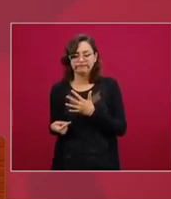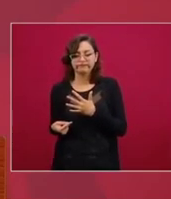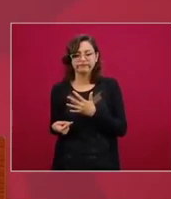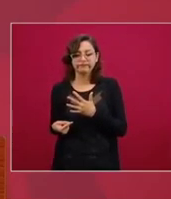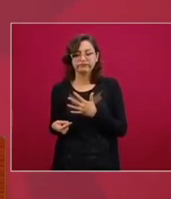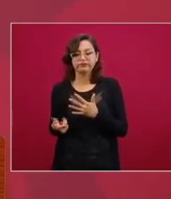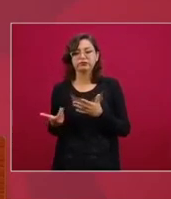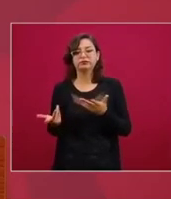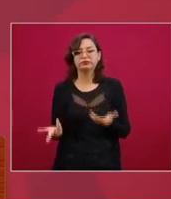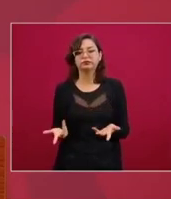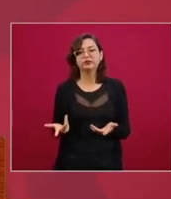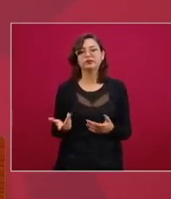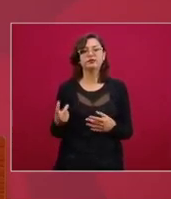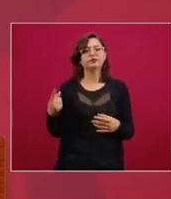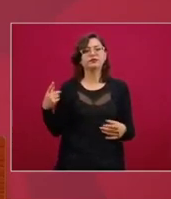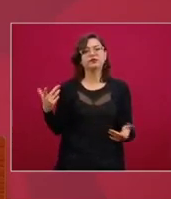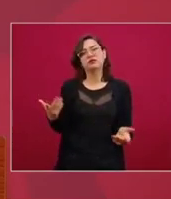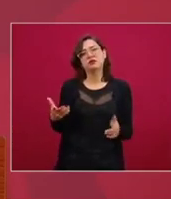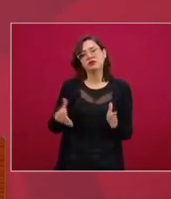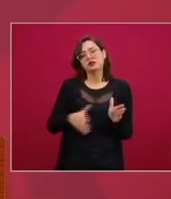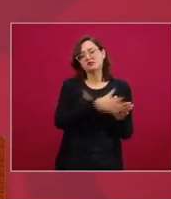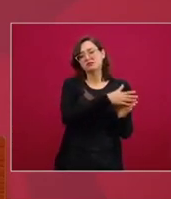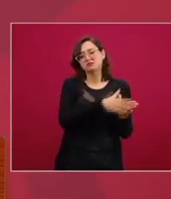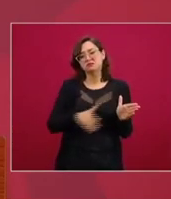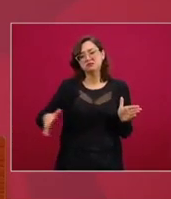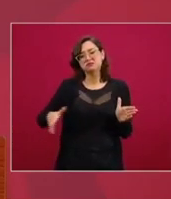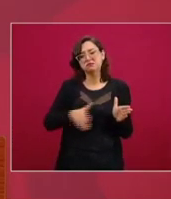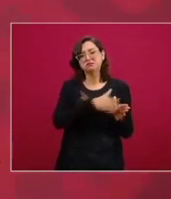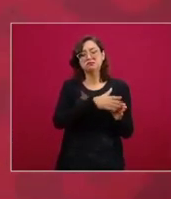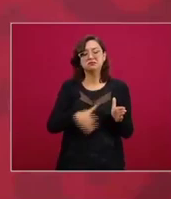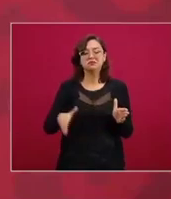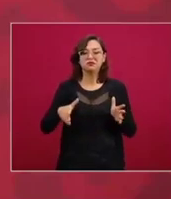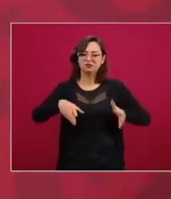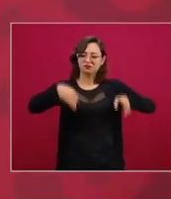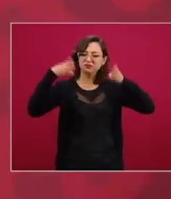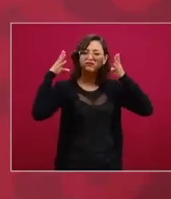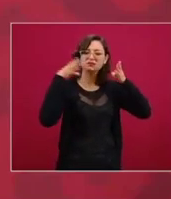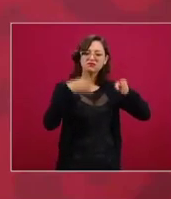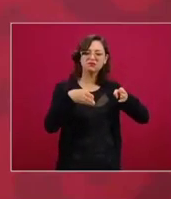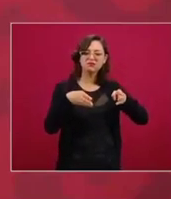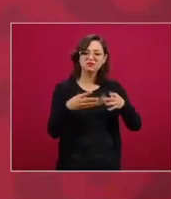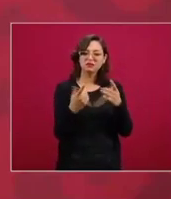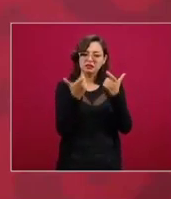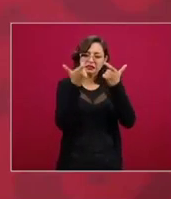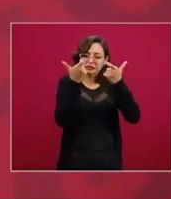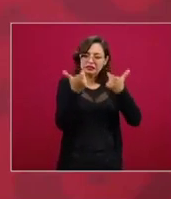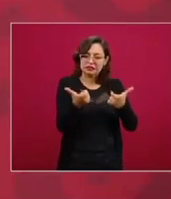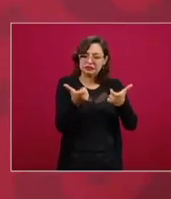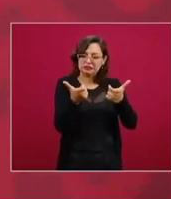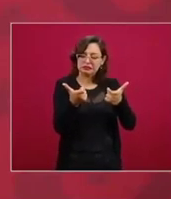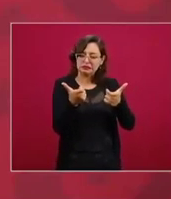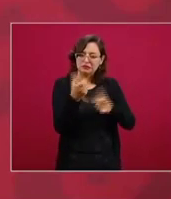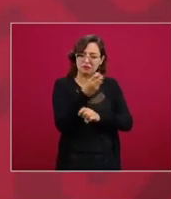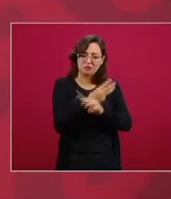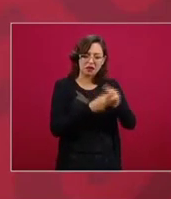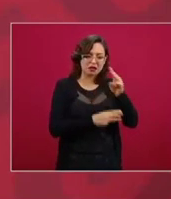cómo van corriendo los comentarios. Nada más para que vean cómo yo tengo que estar leyendo todo lo que